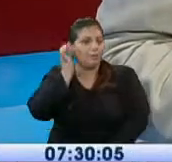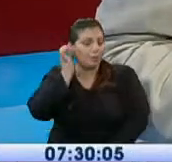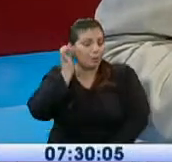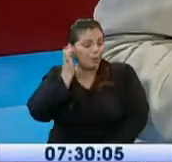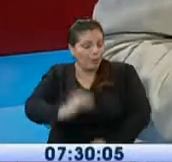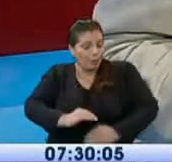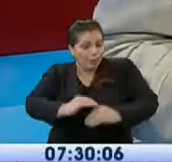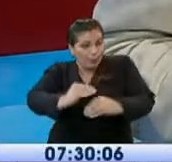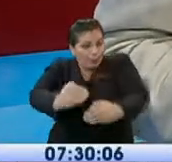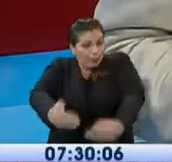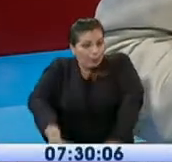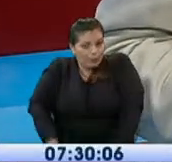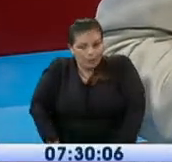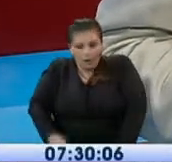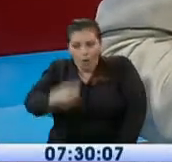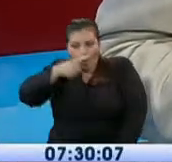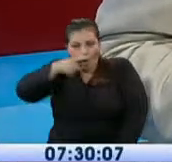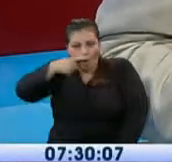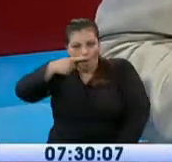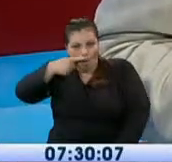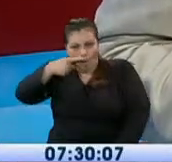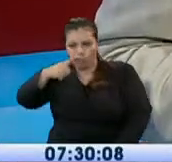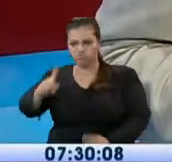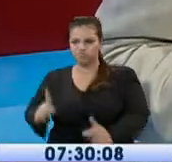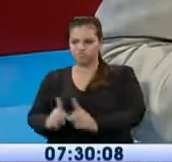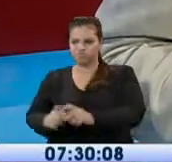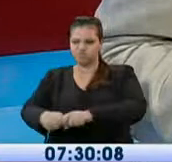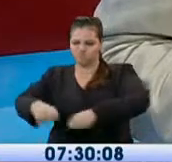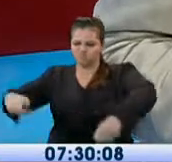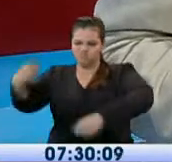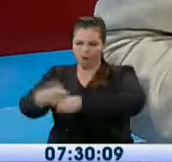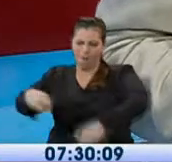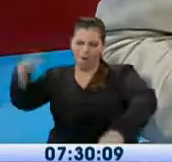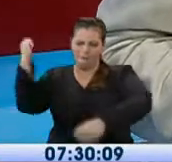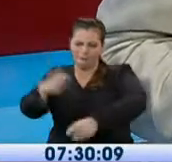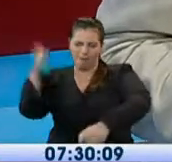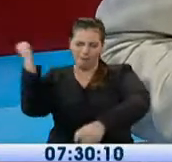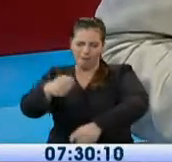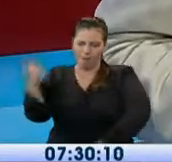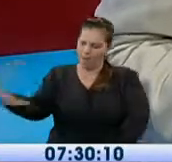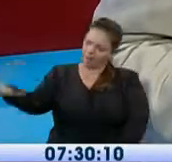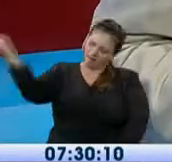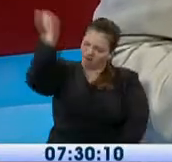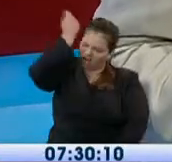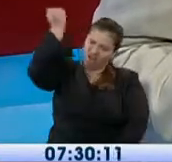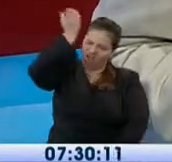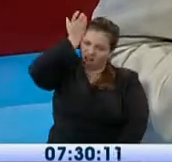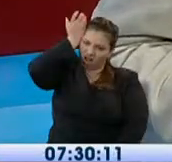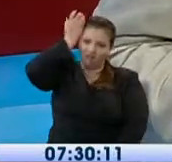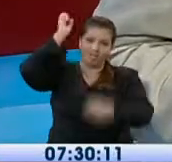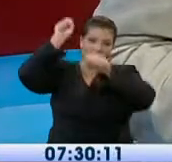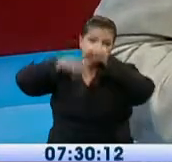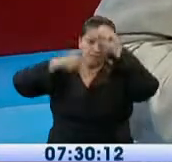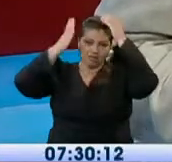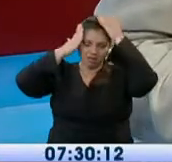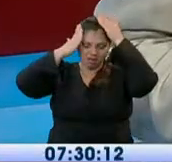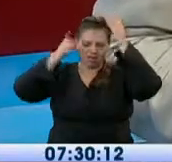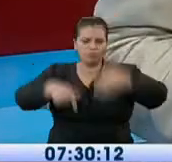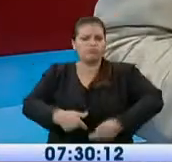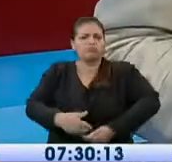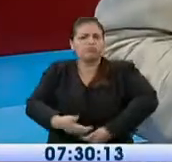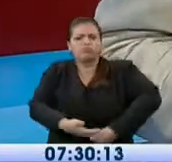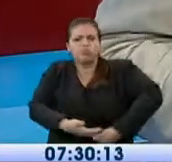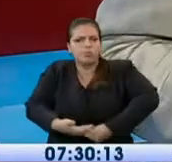embarazada y se le practicó una cesárea de emergencia. Lamentablemente tenemos que decir también que la bebé que llevaba en su vientre y que